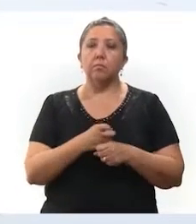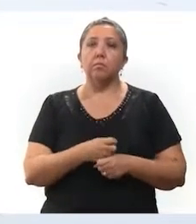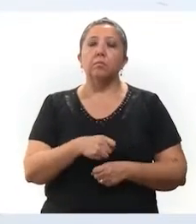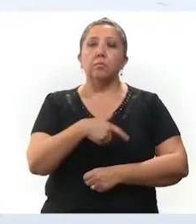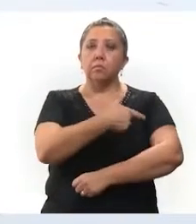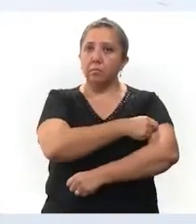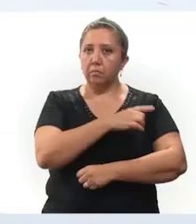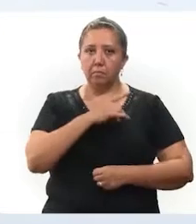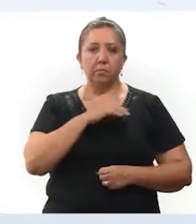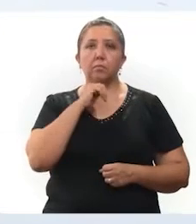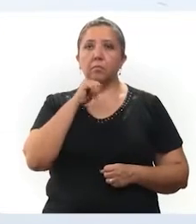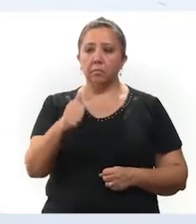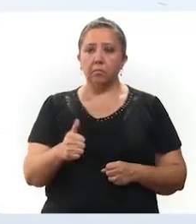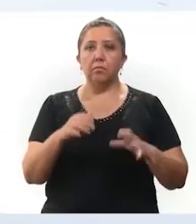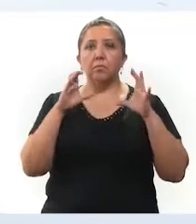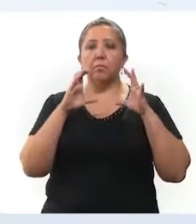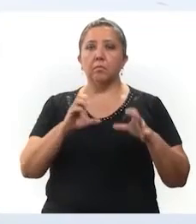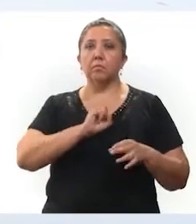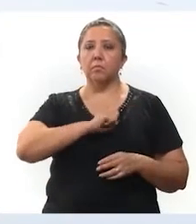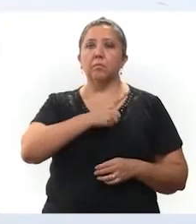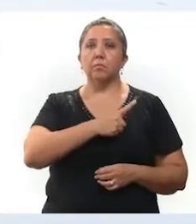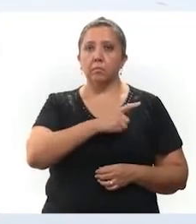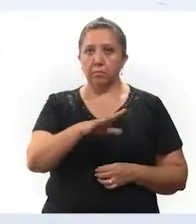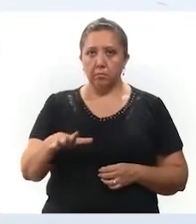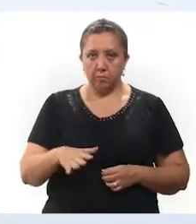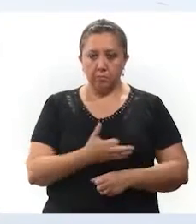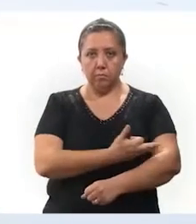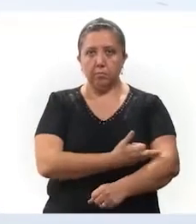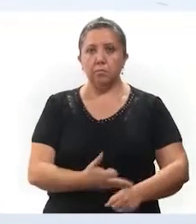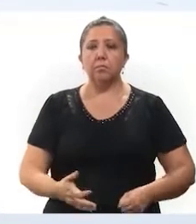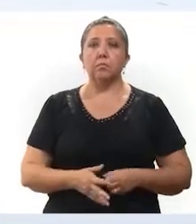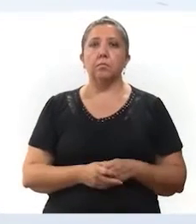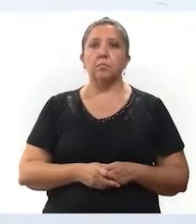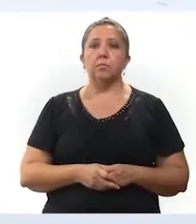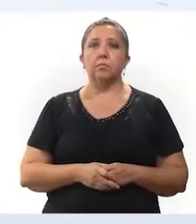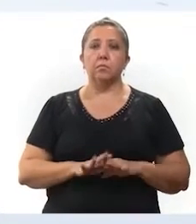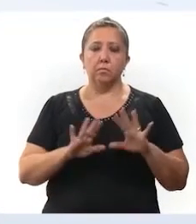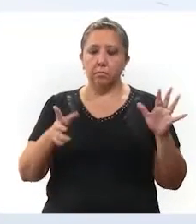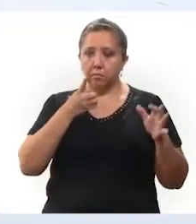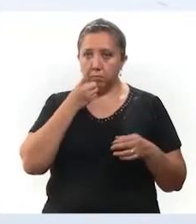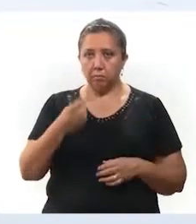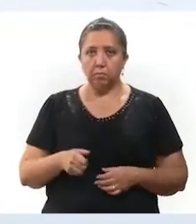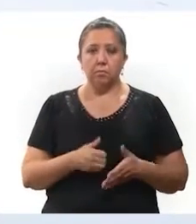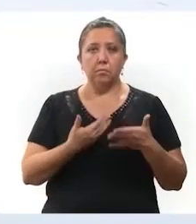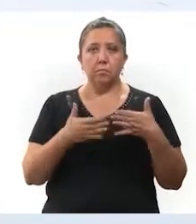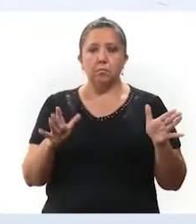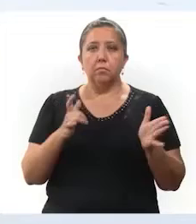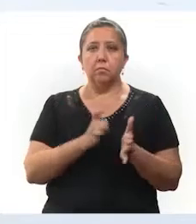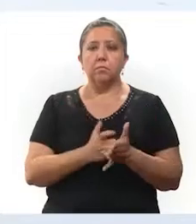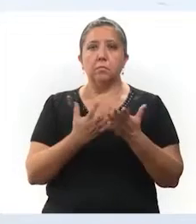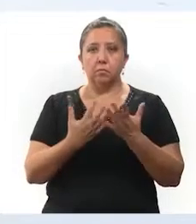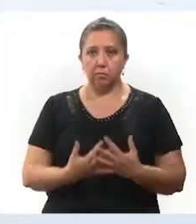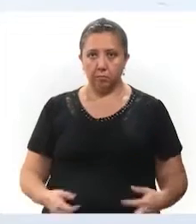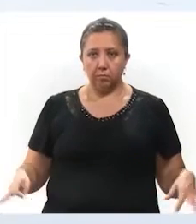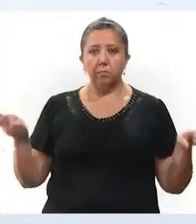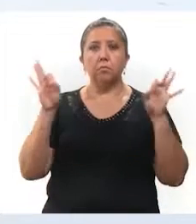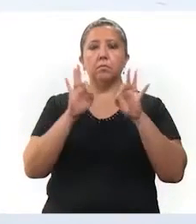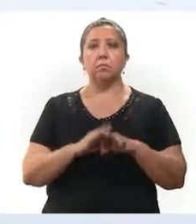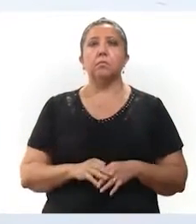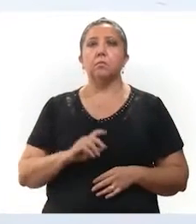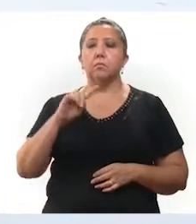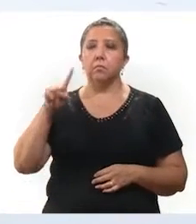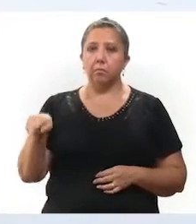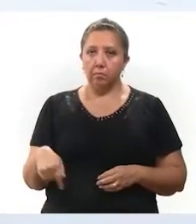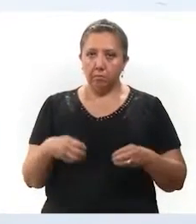a vacunarse sin temor para proteger nuestra salud y la de nuestras familias. Como se ha señalado, en la reapertura económica, los datos